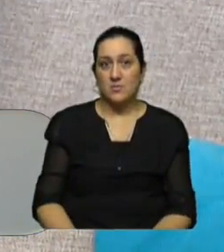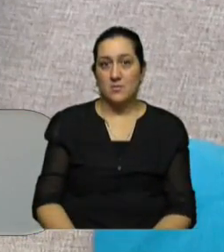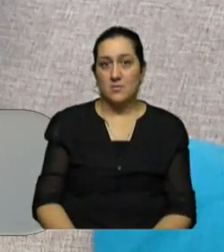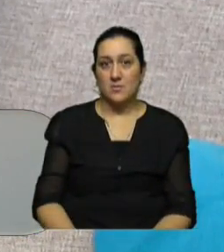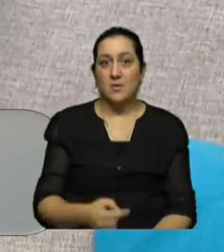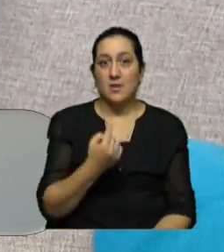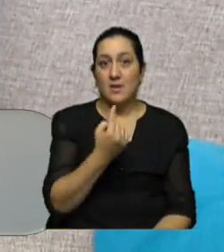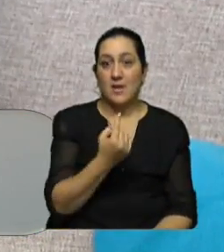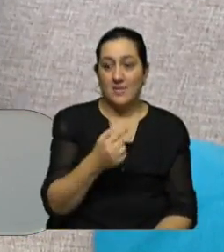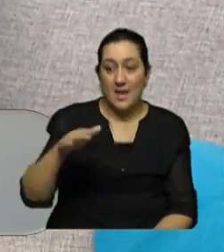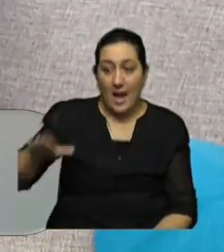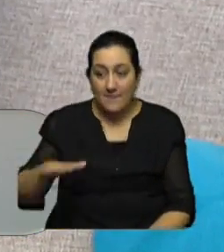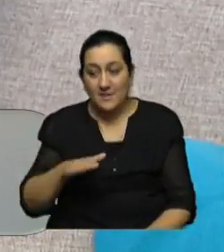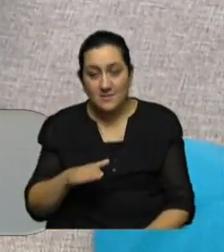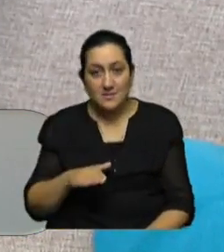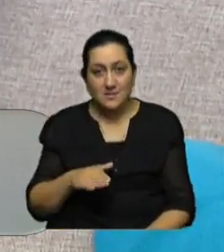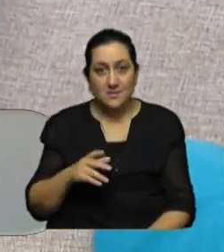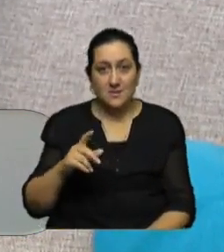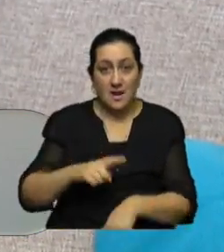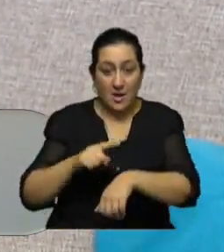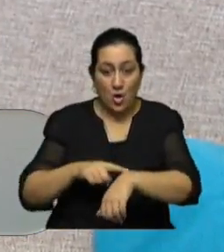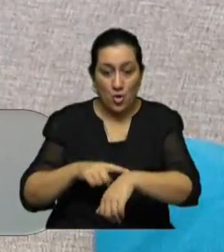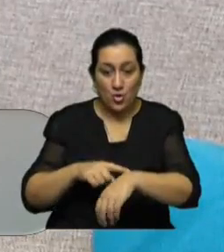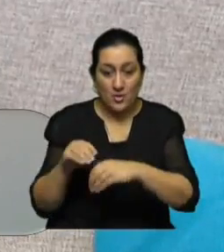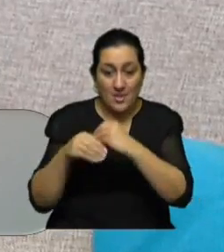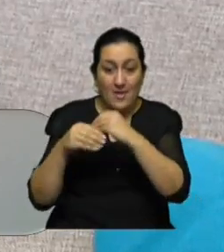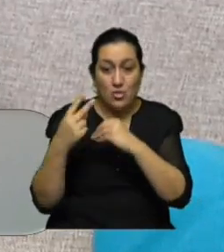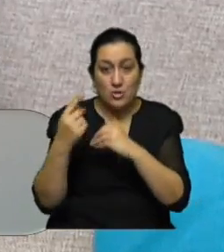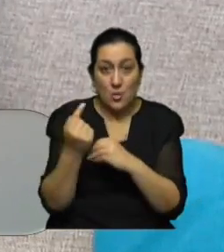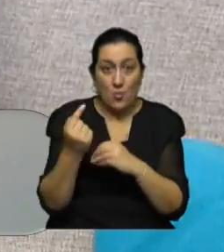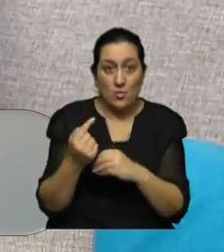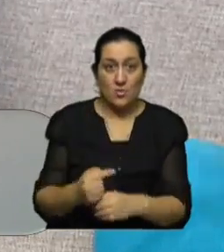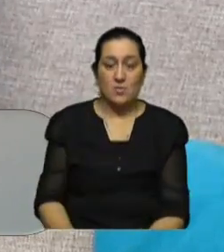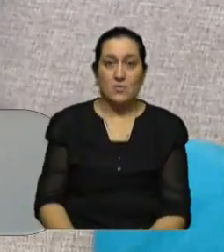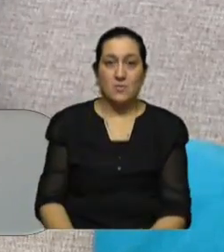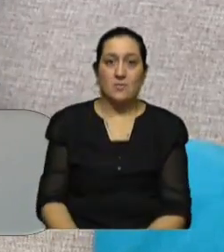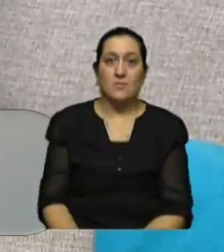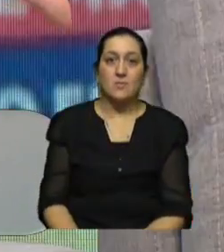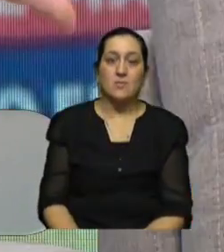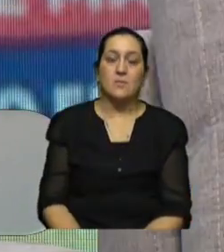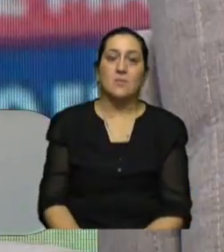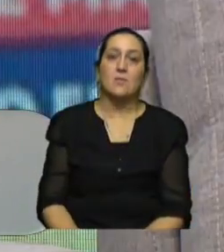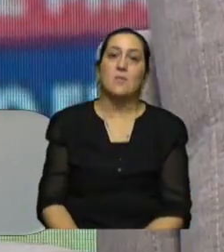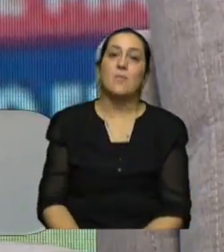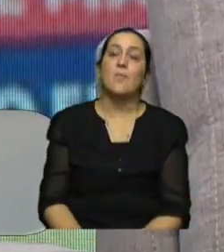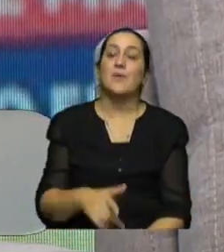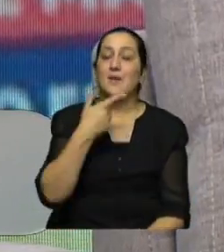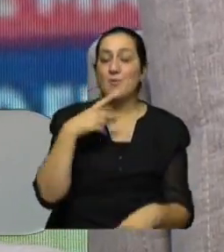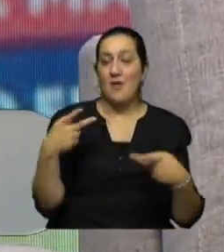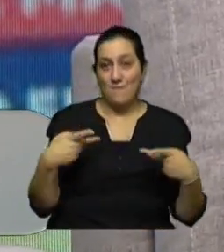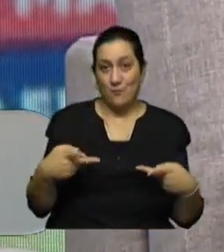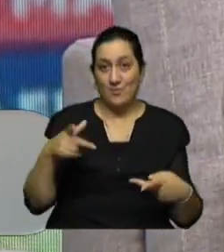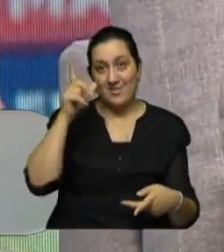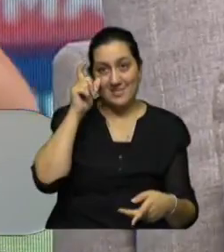que cada que apretas el reloj te da 2 segundos de más y así. Y viste que en el fútbol, Tania en esto es